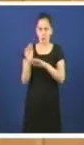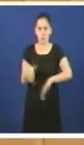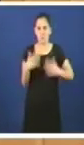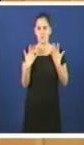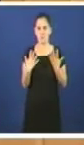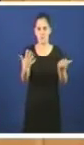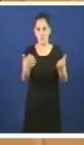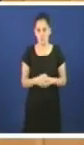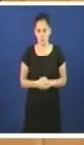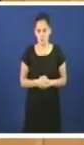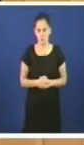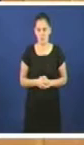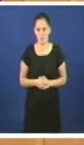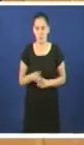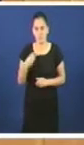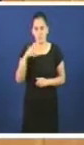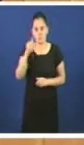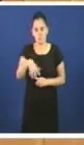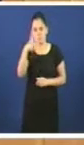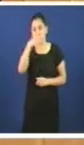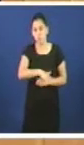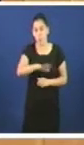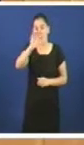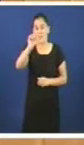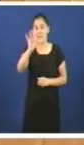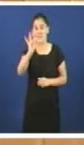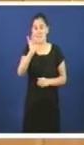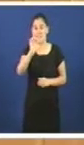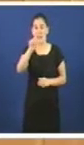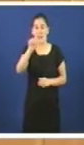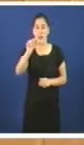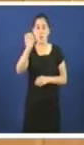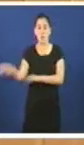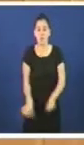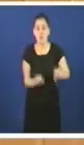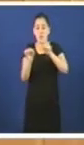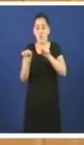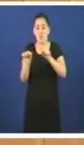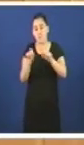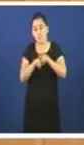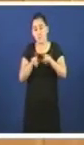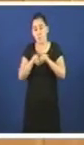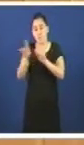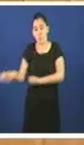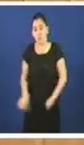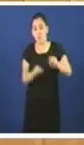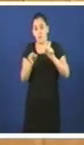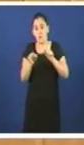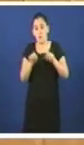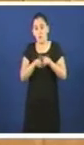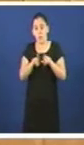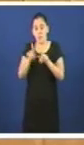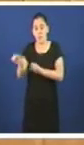donde se acusó a daniel castelao de defender una suerte de bilingüismo